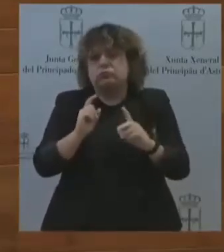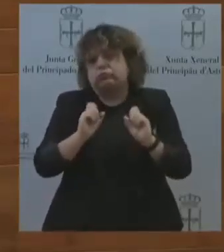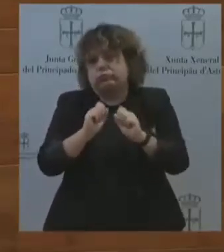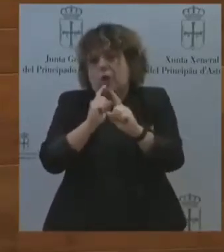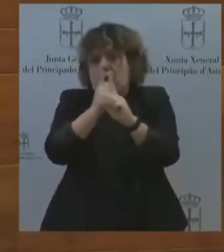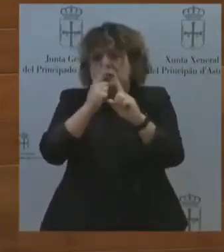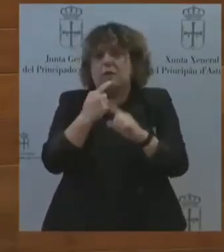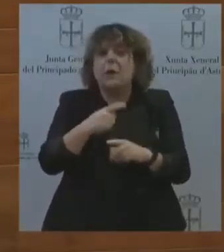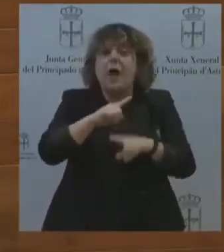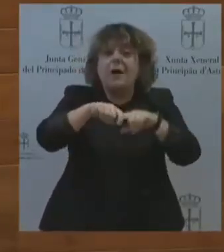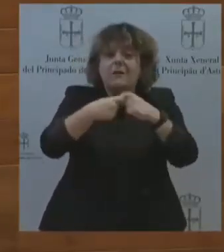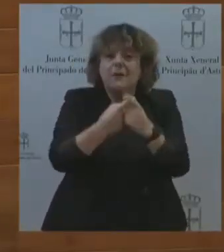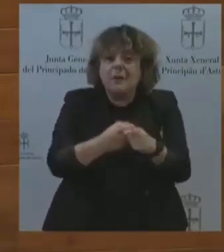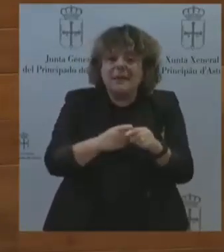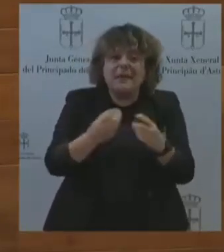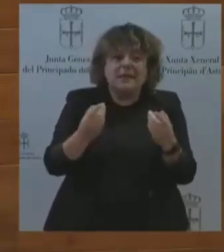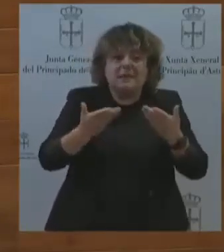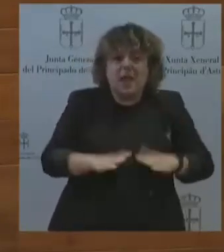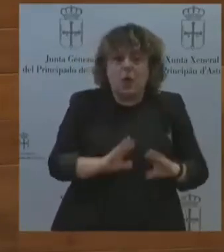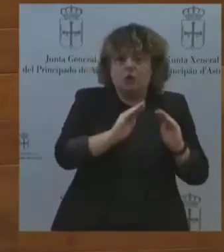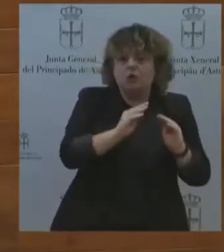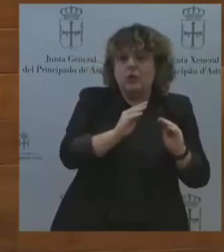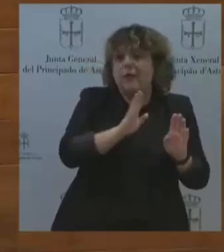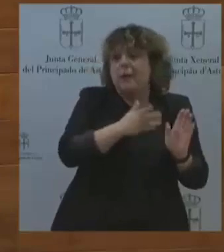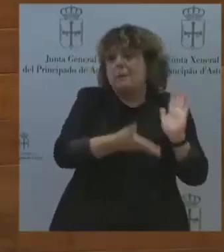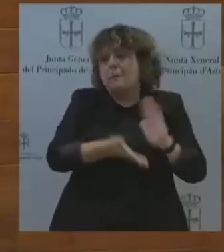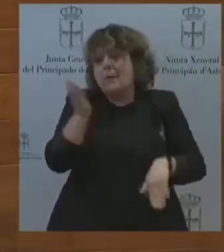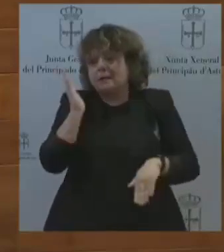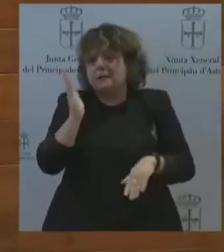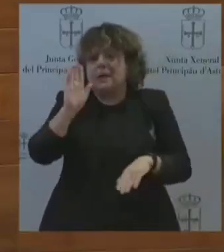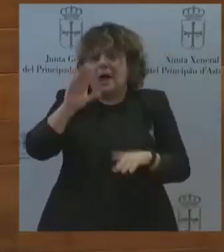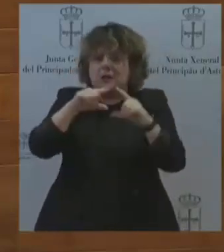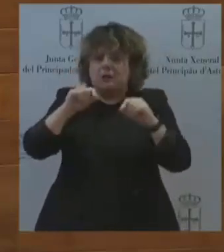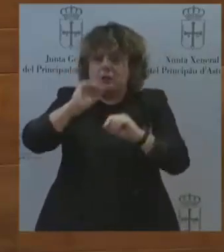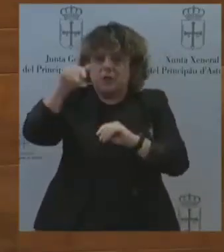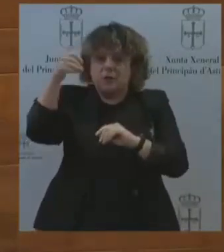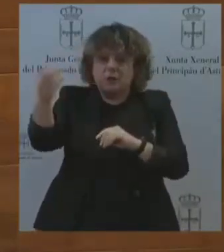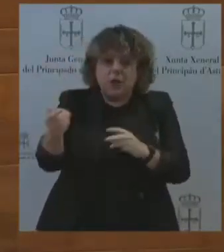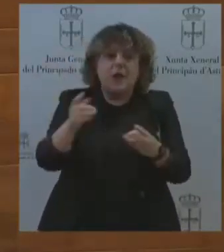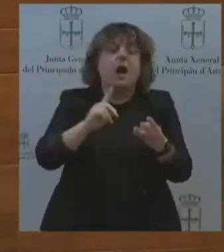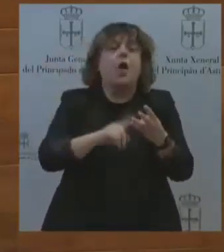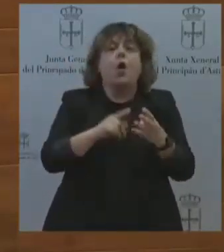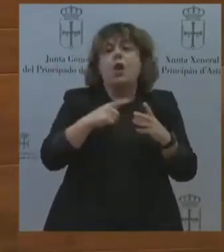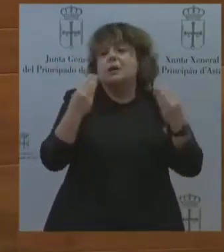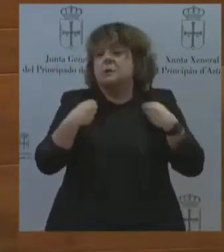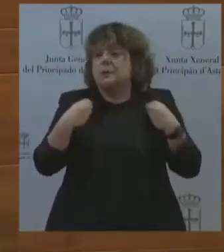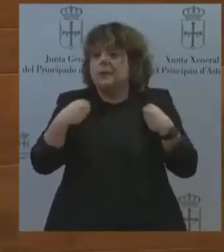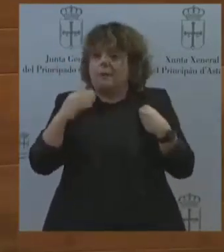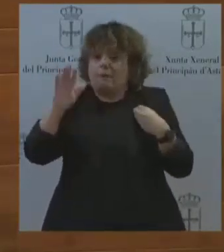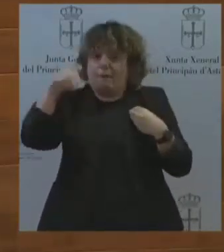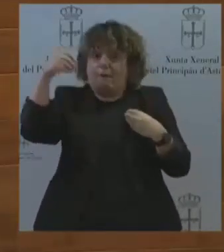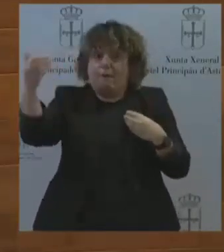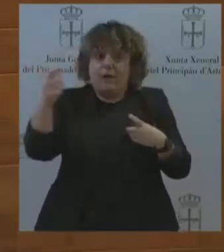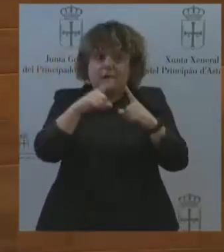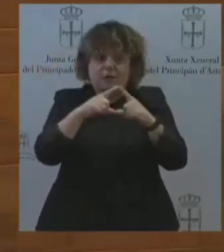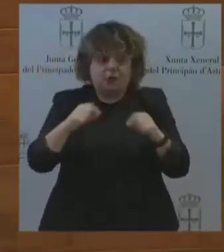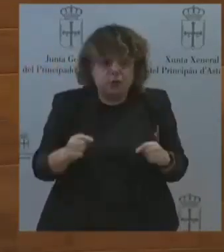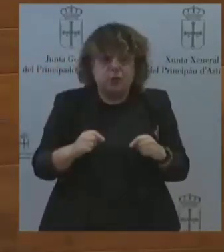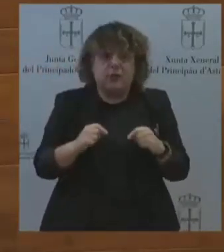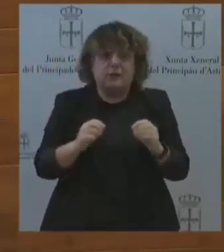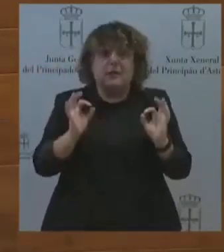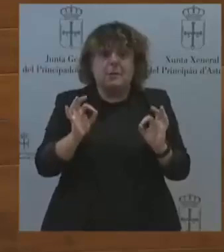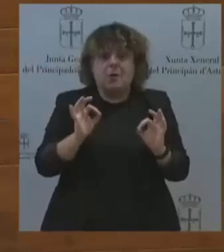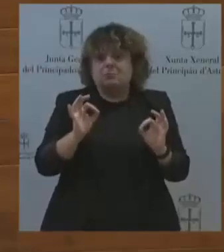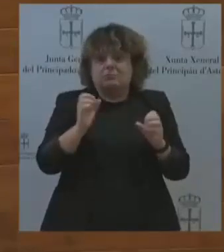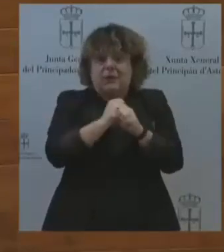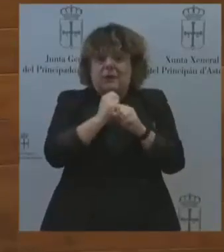la vida, por los miles de asturianos que viven con nostalgia fuera de nuestra región, por los miles de autónomos que han tenido que bajar la persiana, por